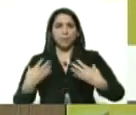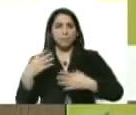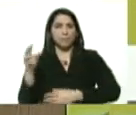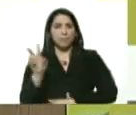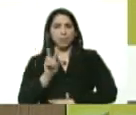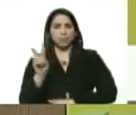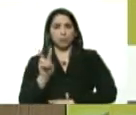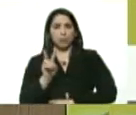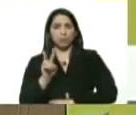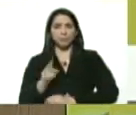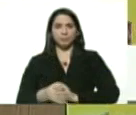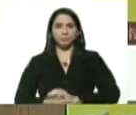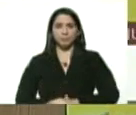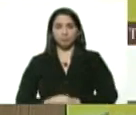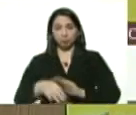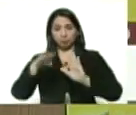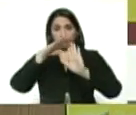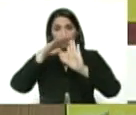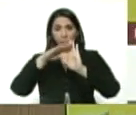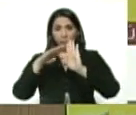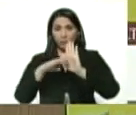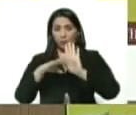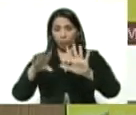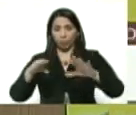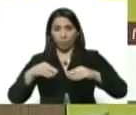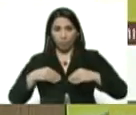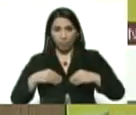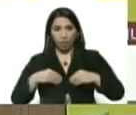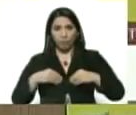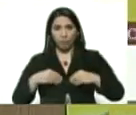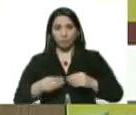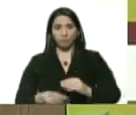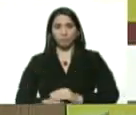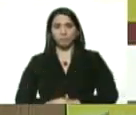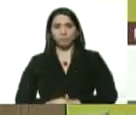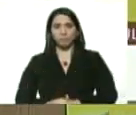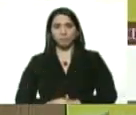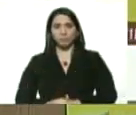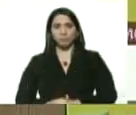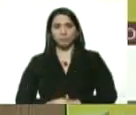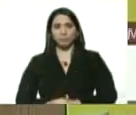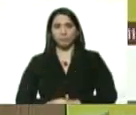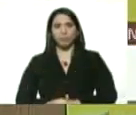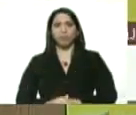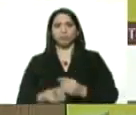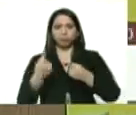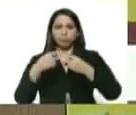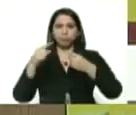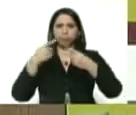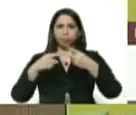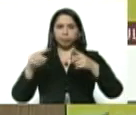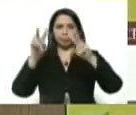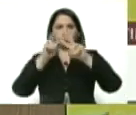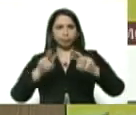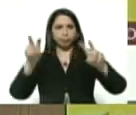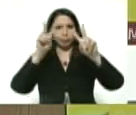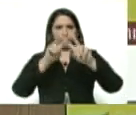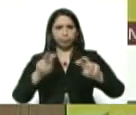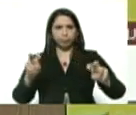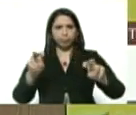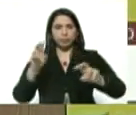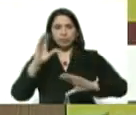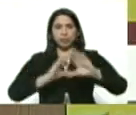las medidas que tomamos van a ser van a ser tipificada en estudios científicos y